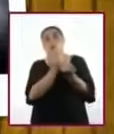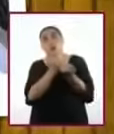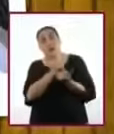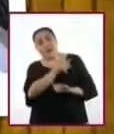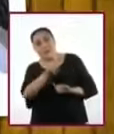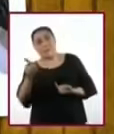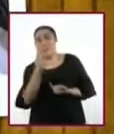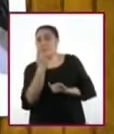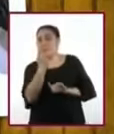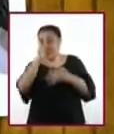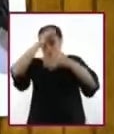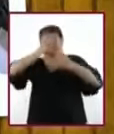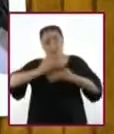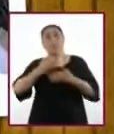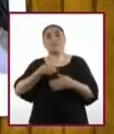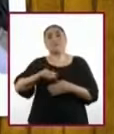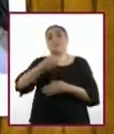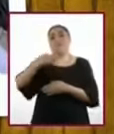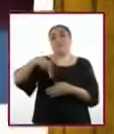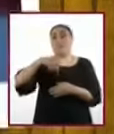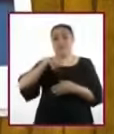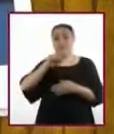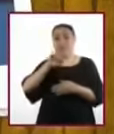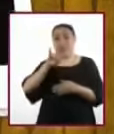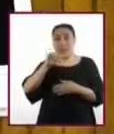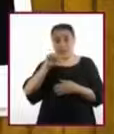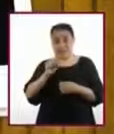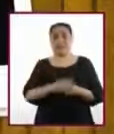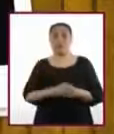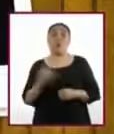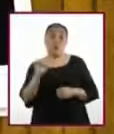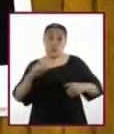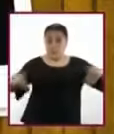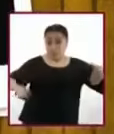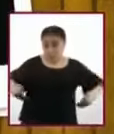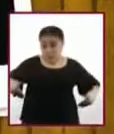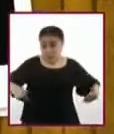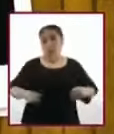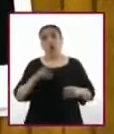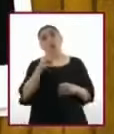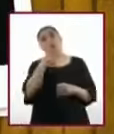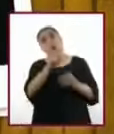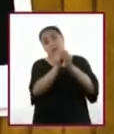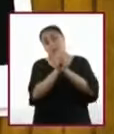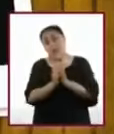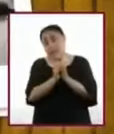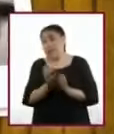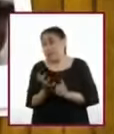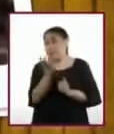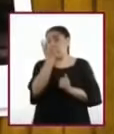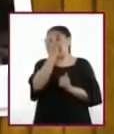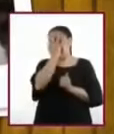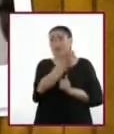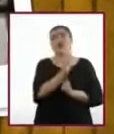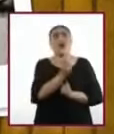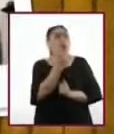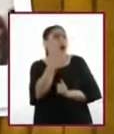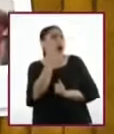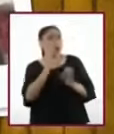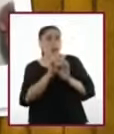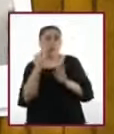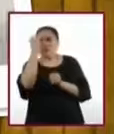también son llamadas máscaras. En el ámbito escénico y en los rituales, las máscaras suelen representar